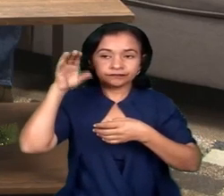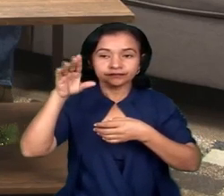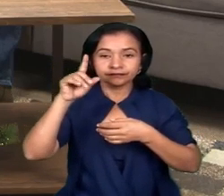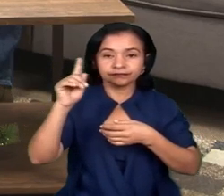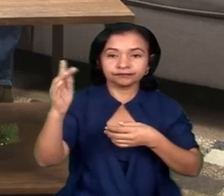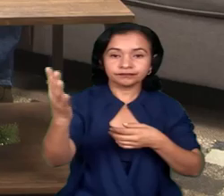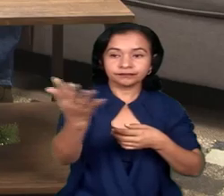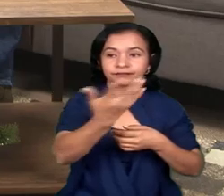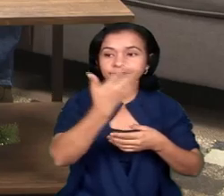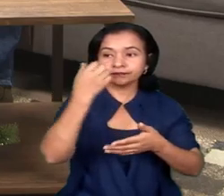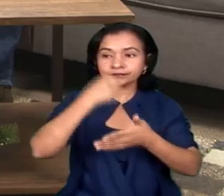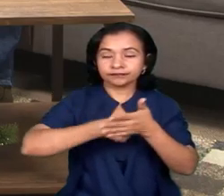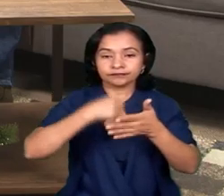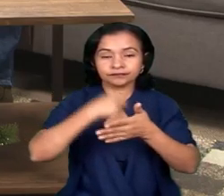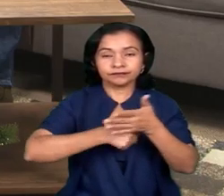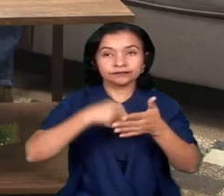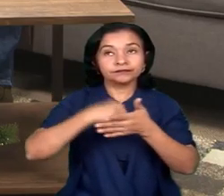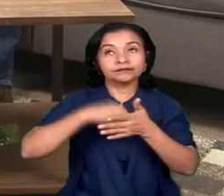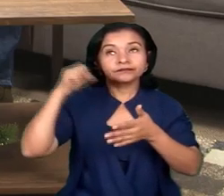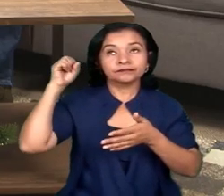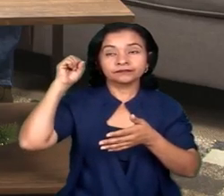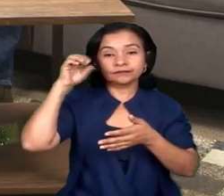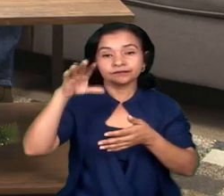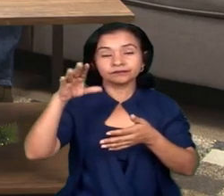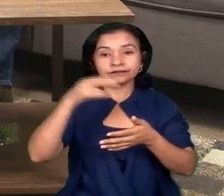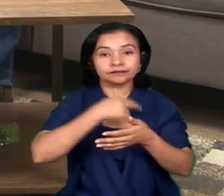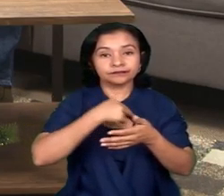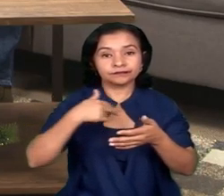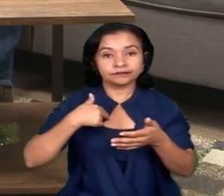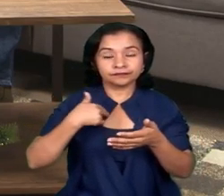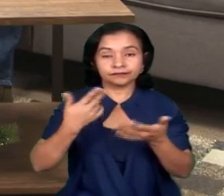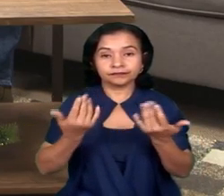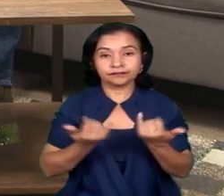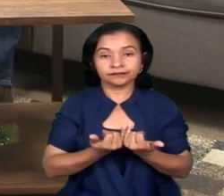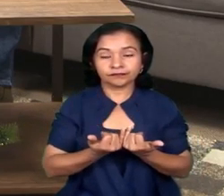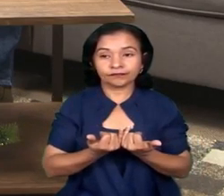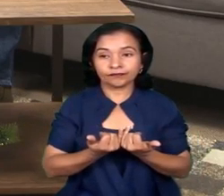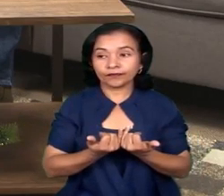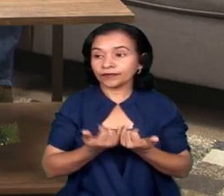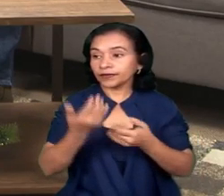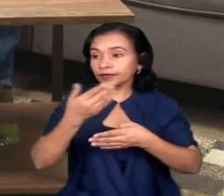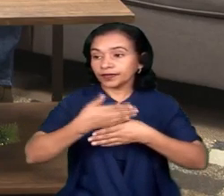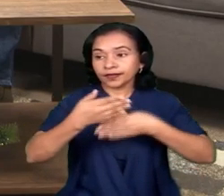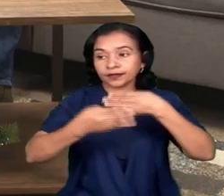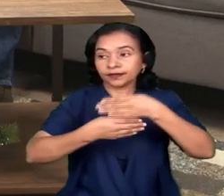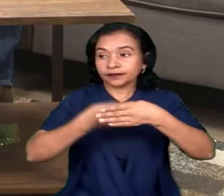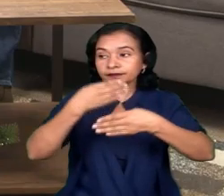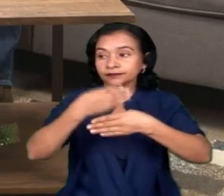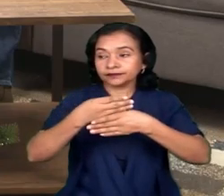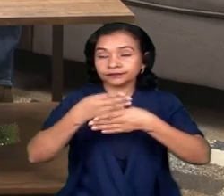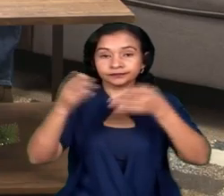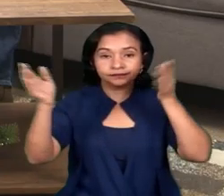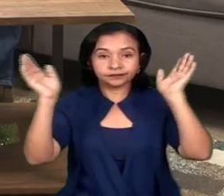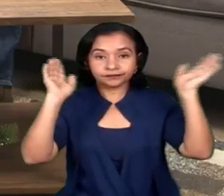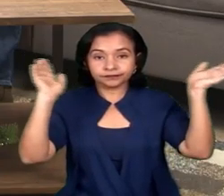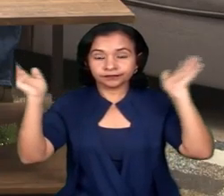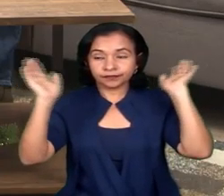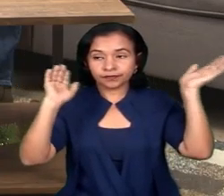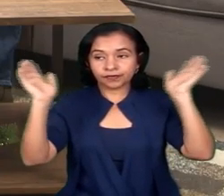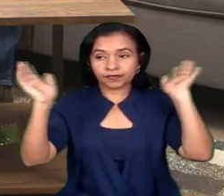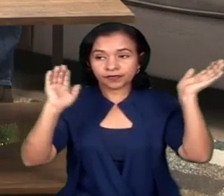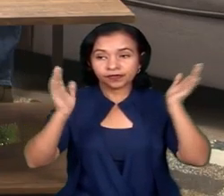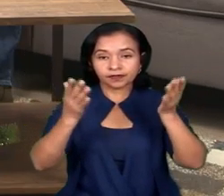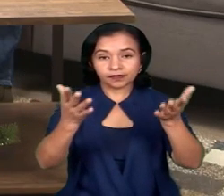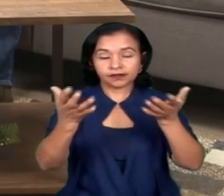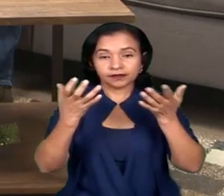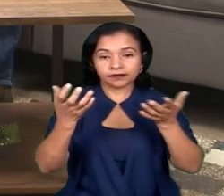esas, hay que fortalecer, digamos, el turismo, hay que fortalecer, digamos, las construcciones, que es lo que queremos en los mercados. Igual queremos